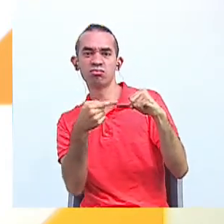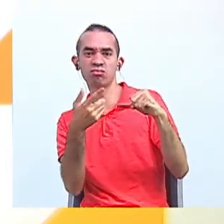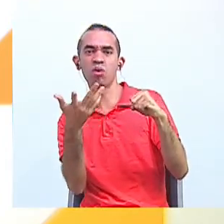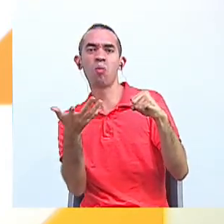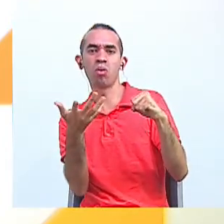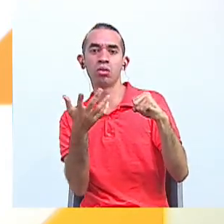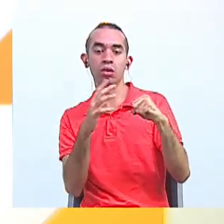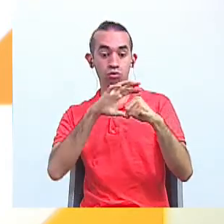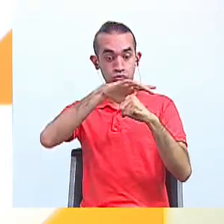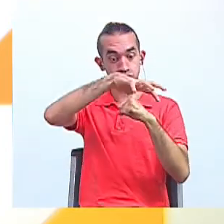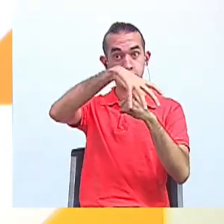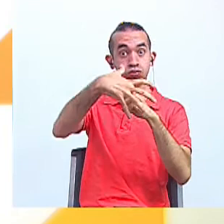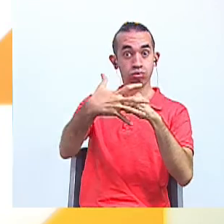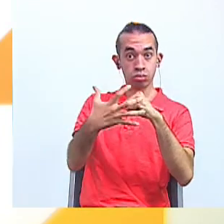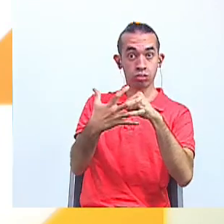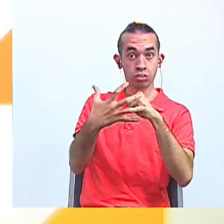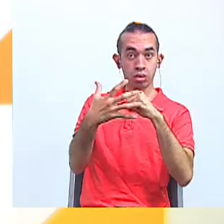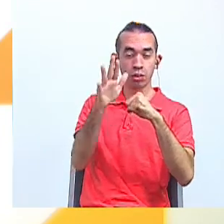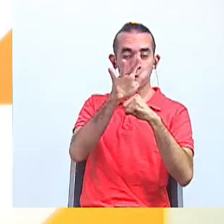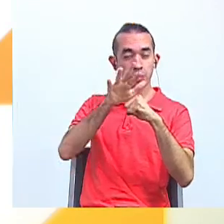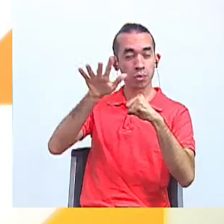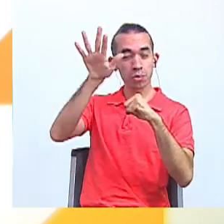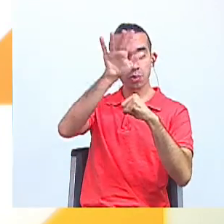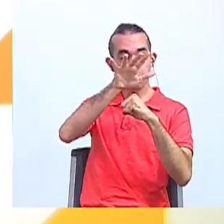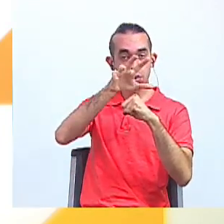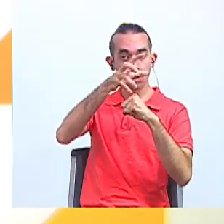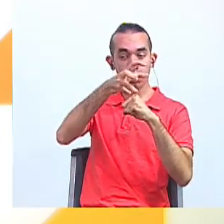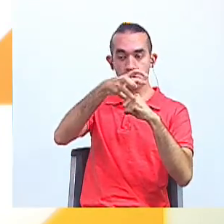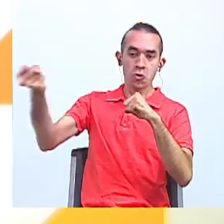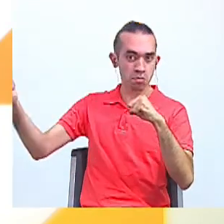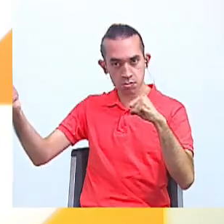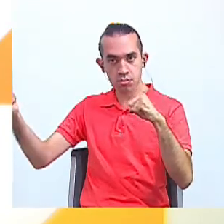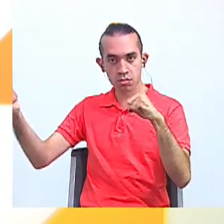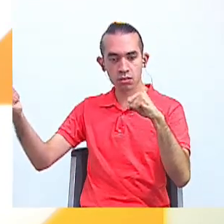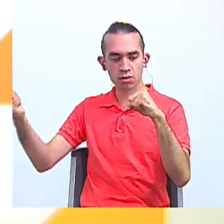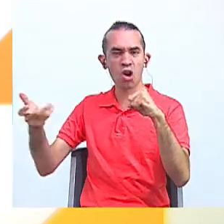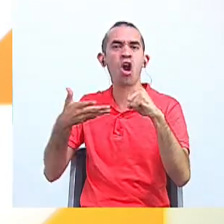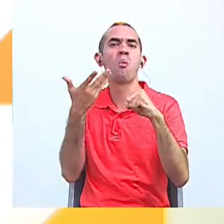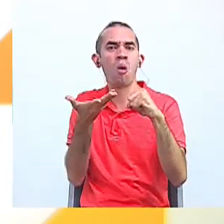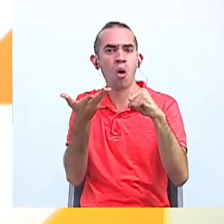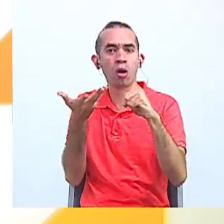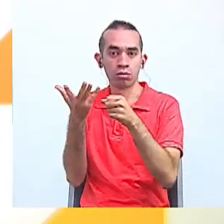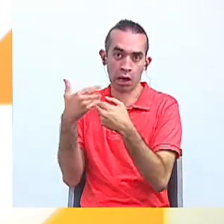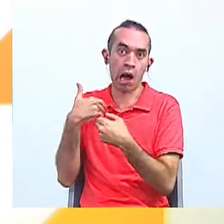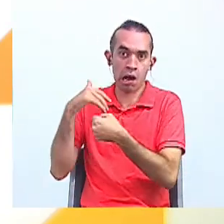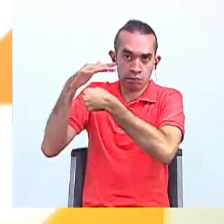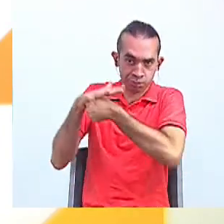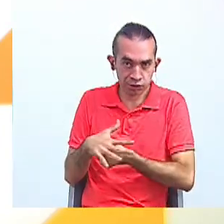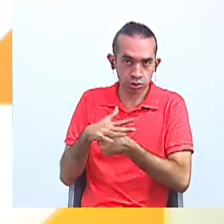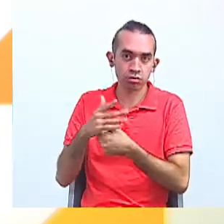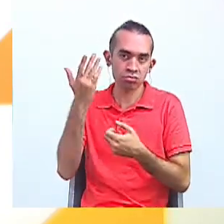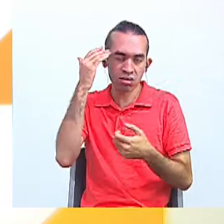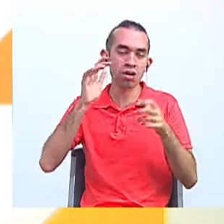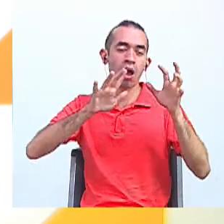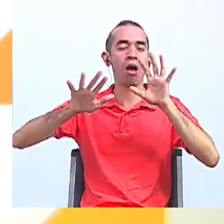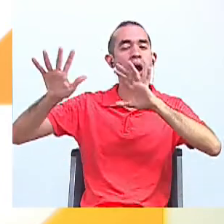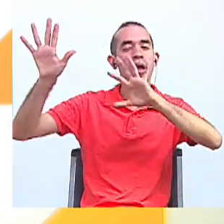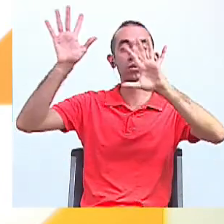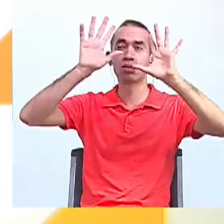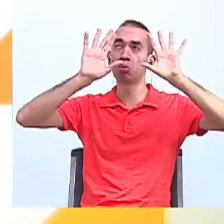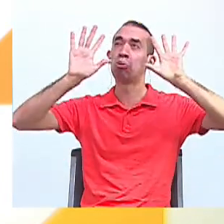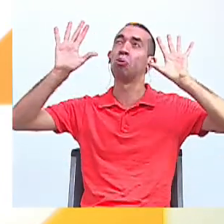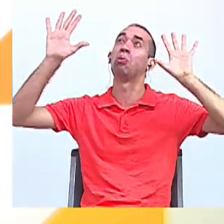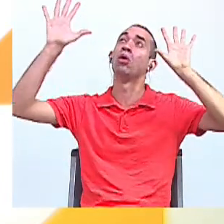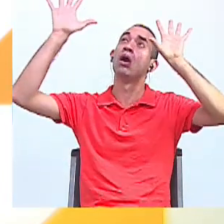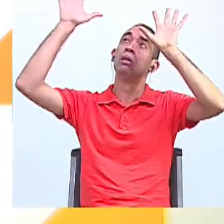pero sin esa capa gaseosa que nos envuelve y que genera una presión atmosférica? Porque los gases ejercen esa